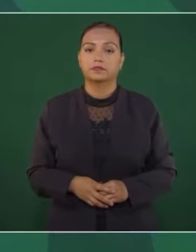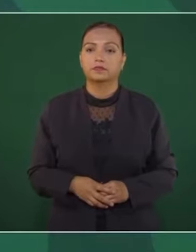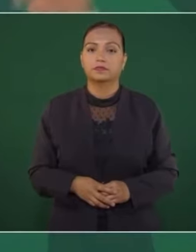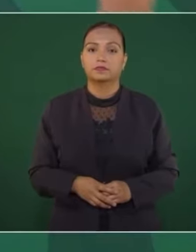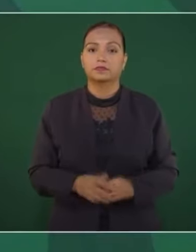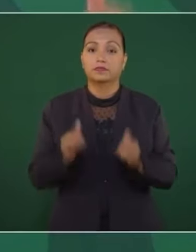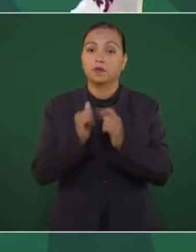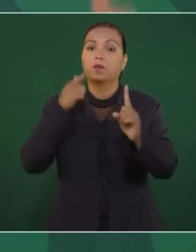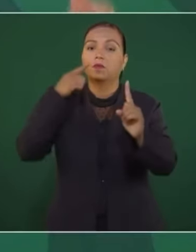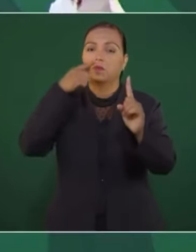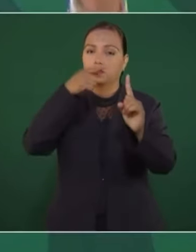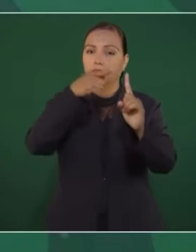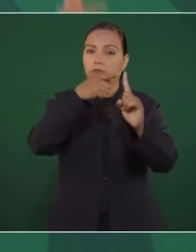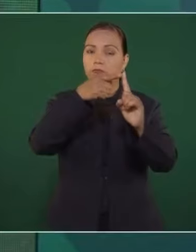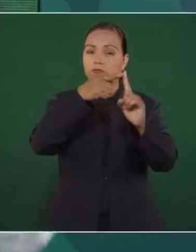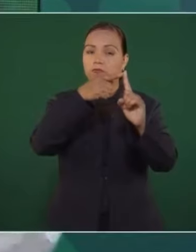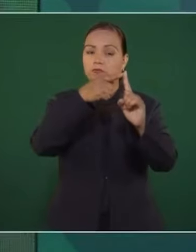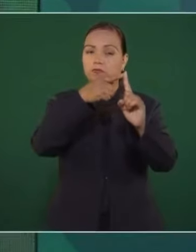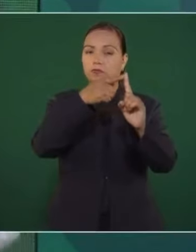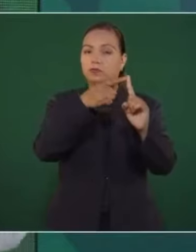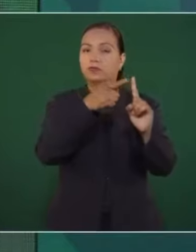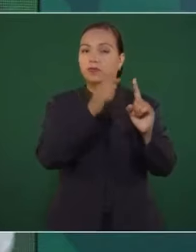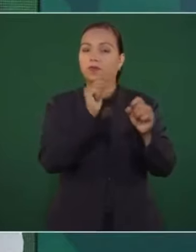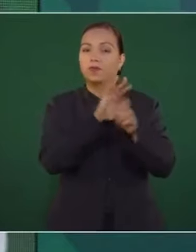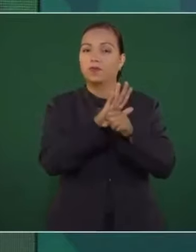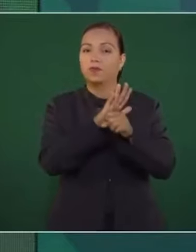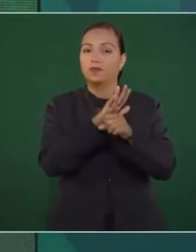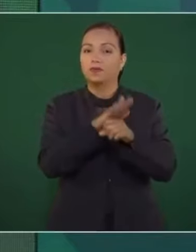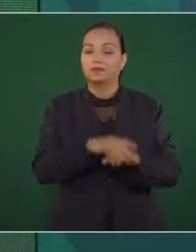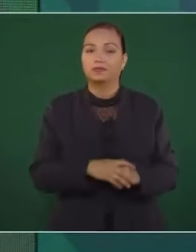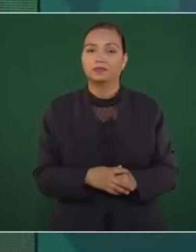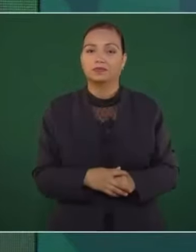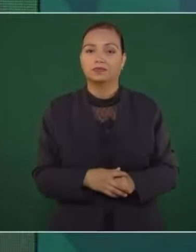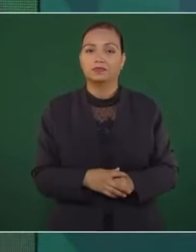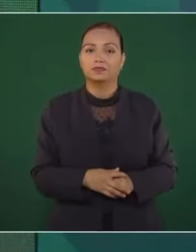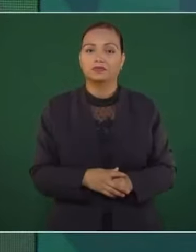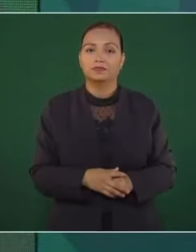Con un propósito de socavar,